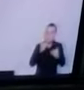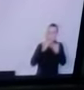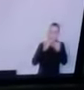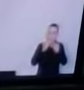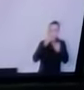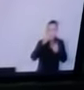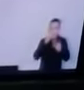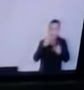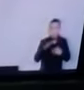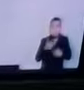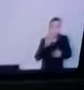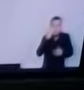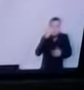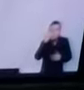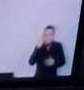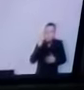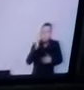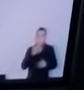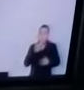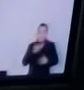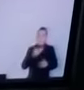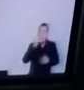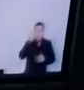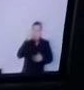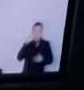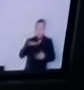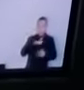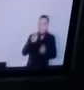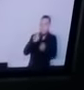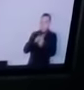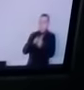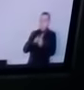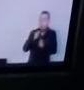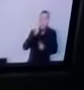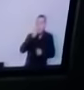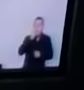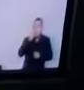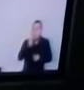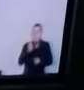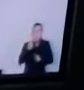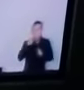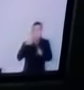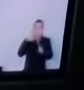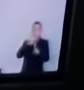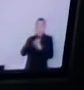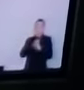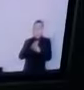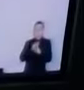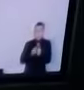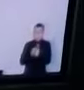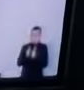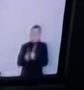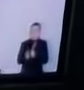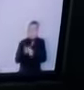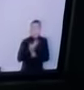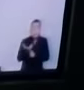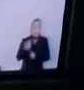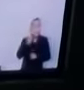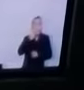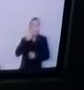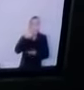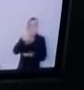se dé, pues vamos a saber, pero el objetivo de esto es la anticipación absoluta en todo. Y por lo